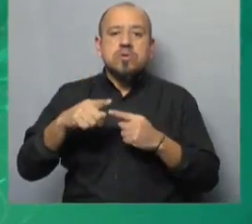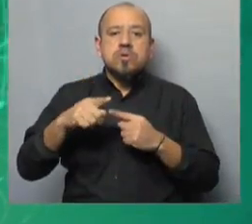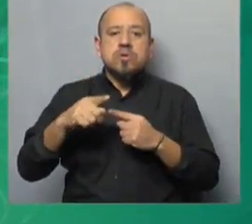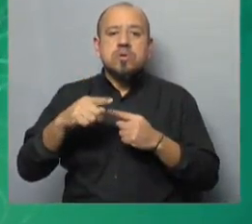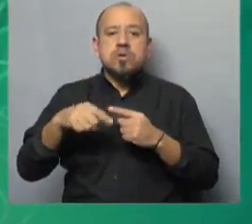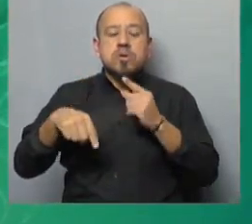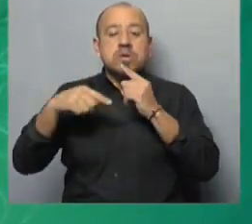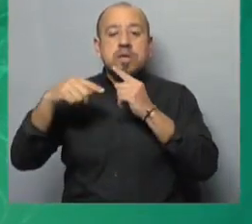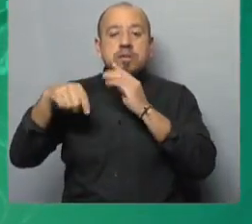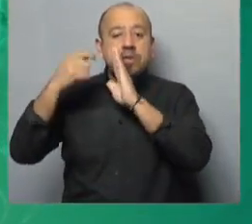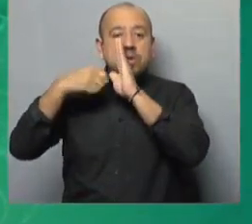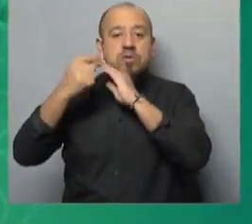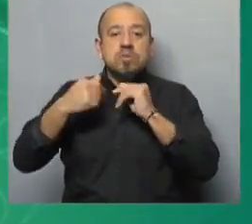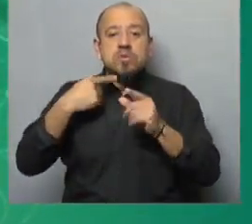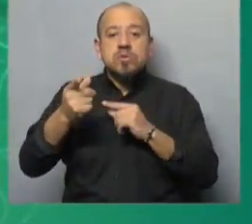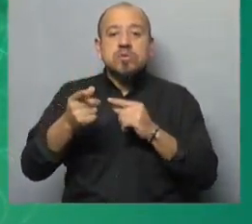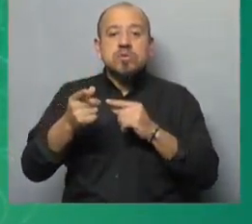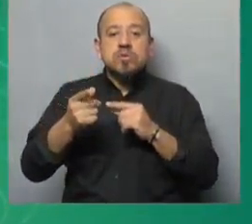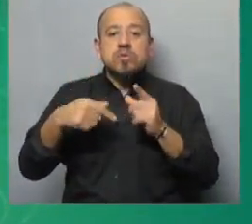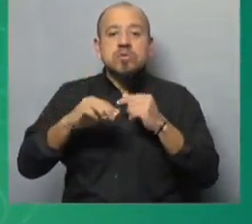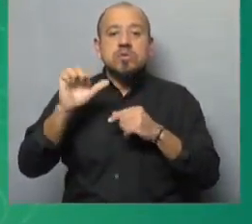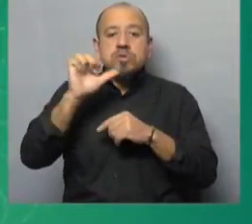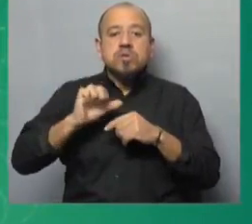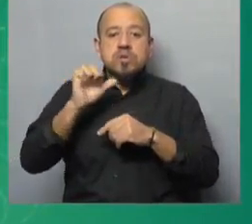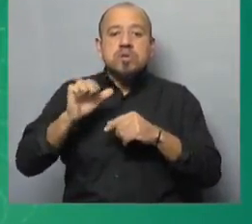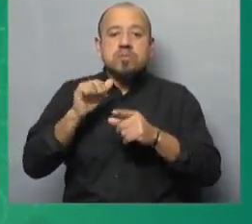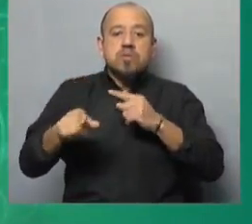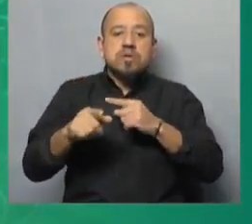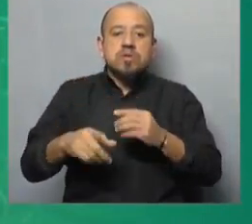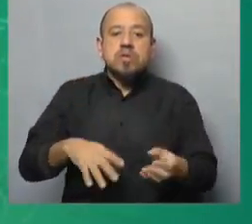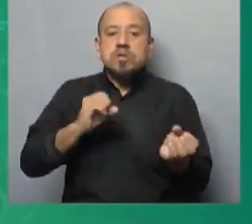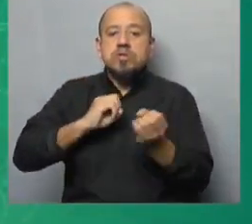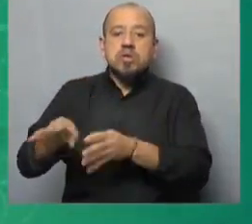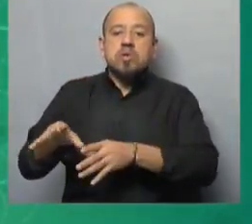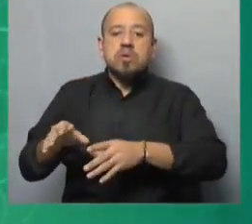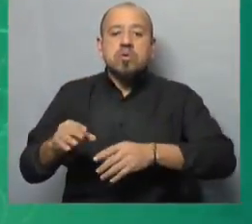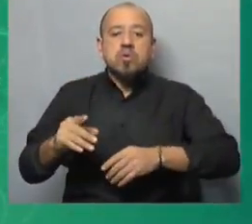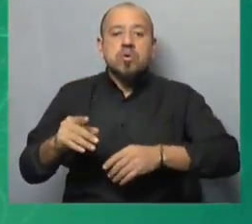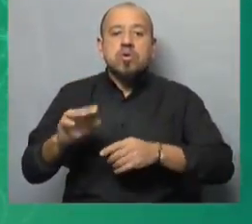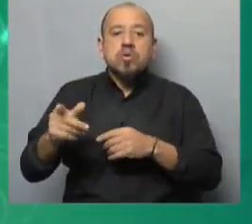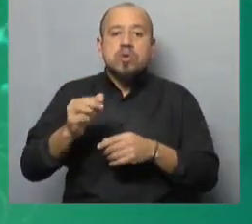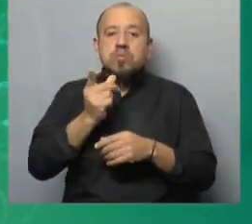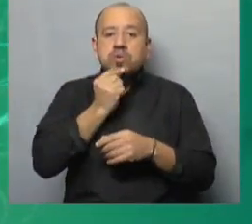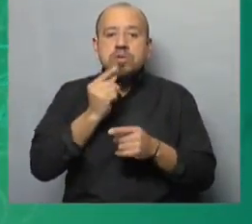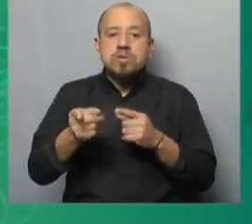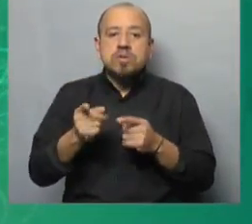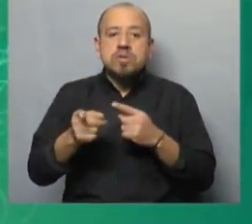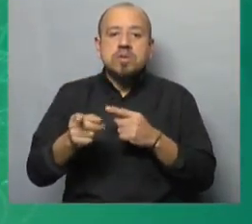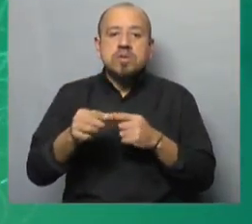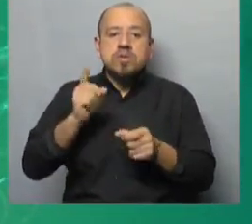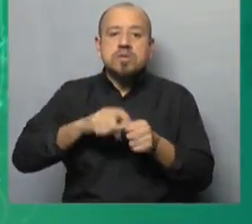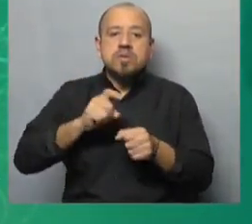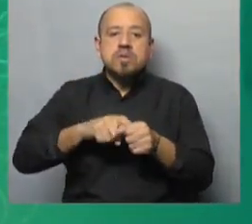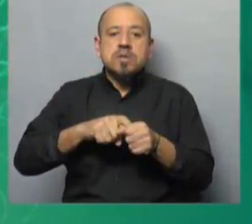a bajar del coche por parte de un trabajador de la empresa de transporte de una funcionaria policial desde el sindicato policial